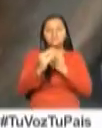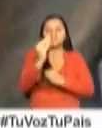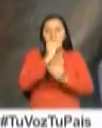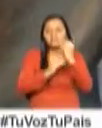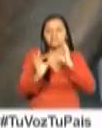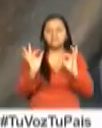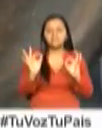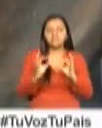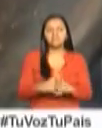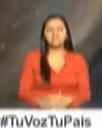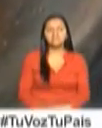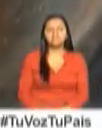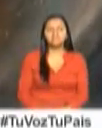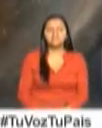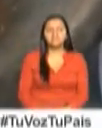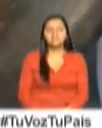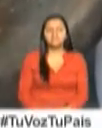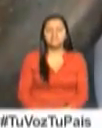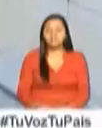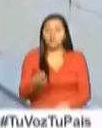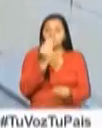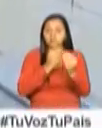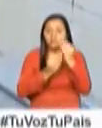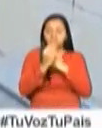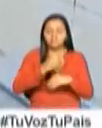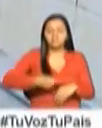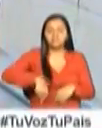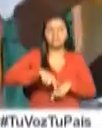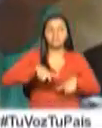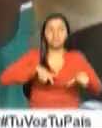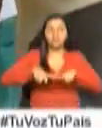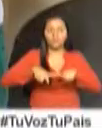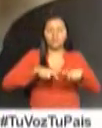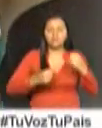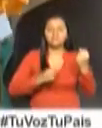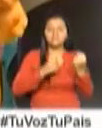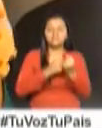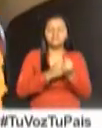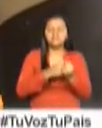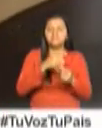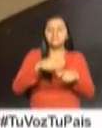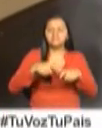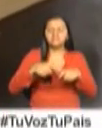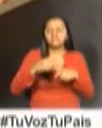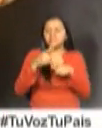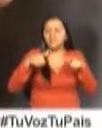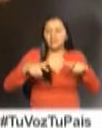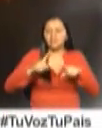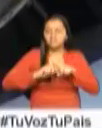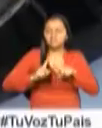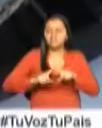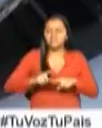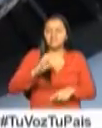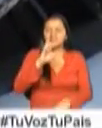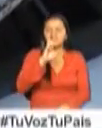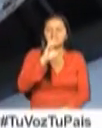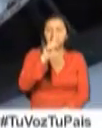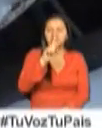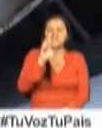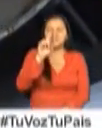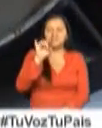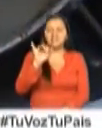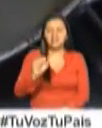comido. A la nutrición de la población contribuyen los platos típicos de la zona, como la apetecida